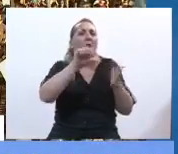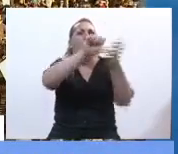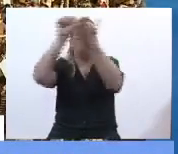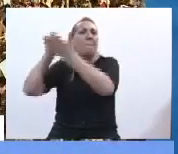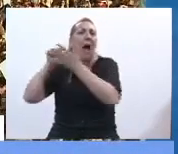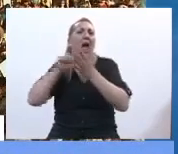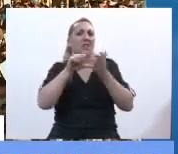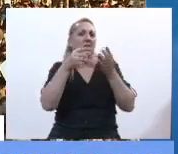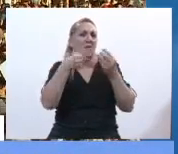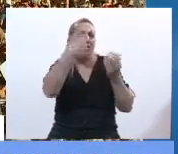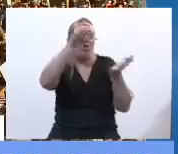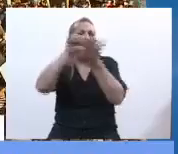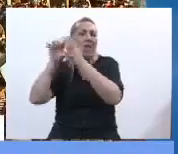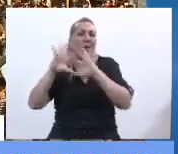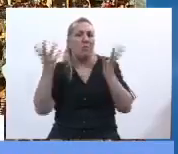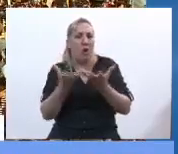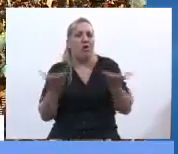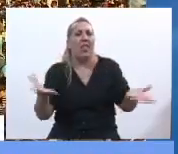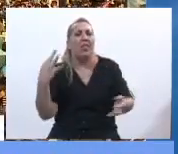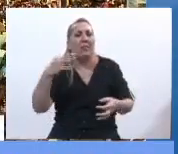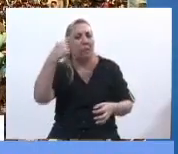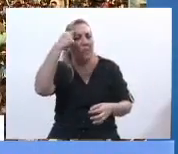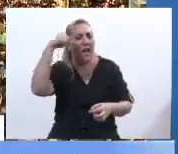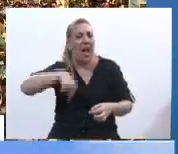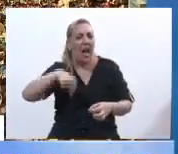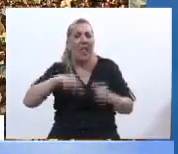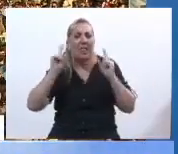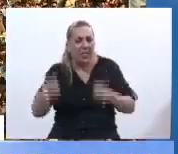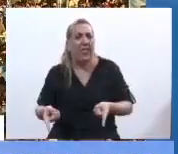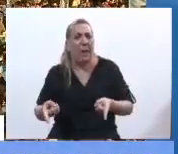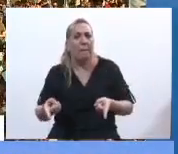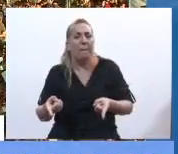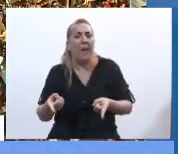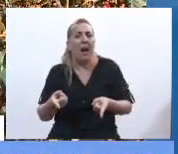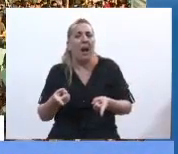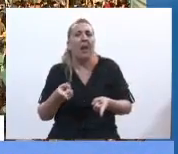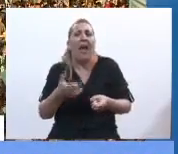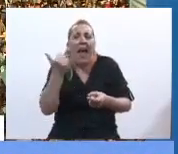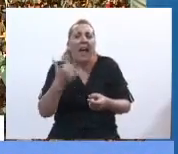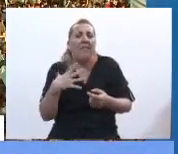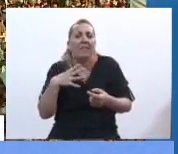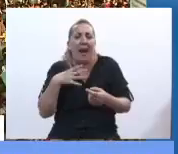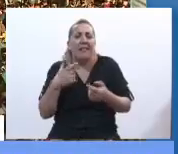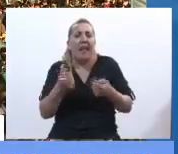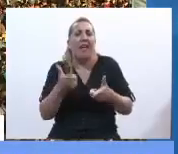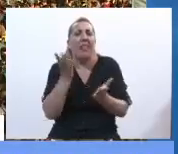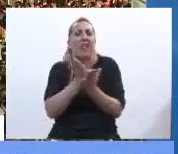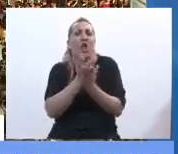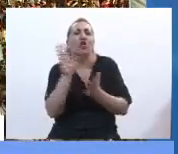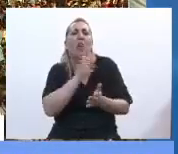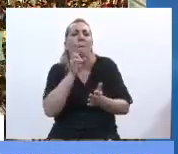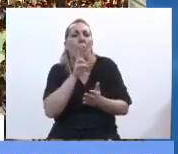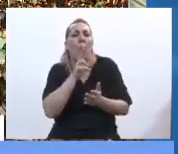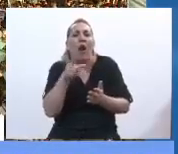Entonces, tenemos que ser conscientes de que acá también estamos ante los derechos de la mujer, ante los derechos de